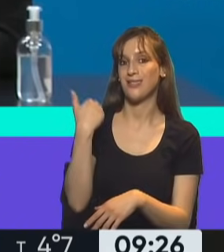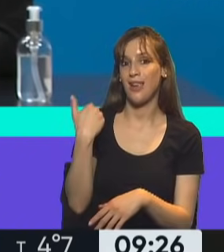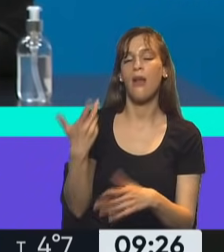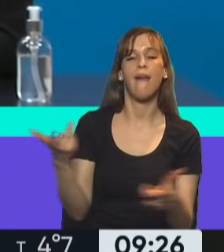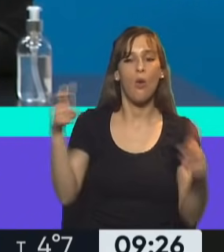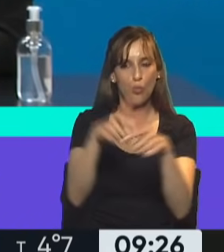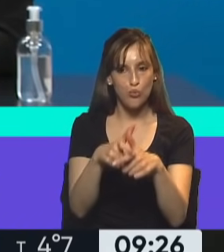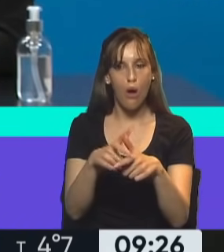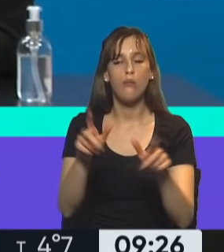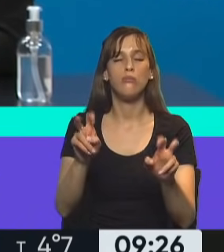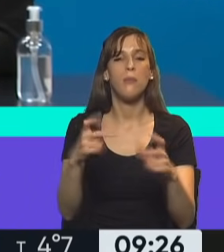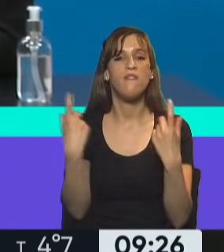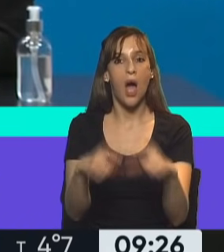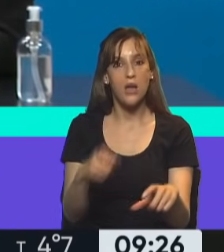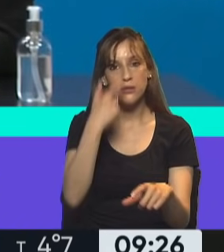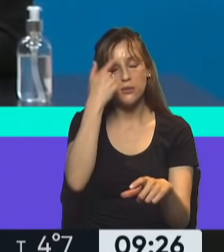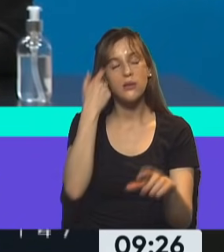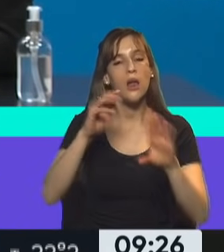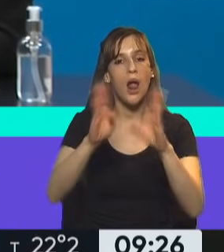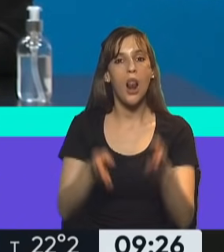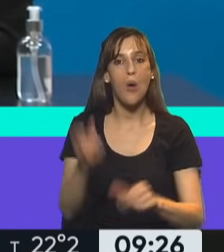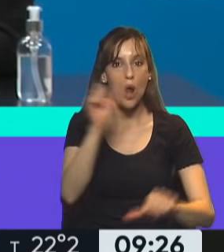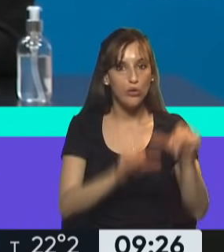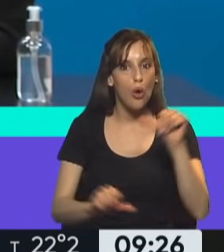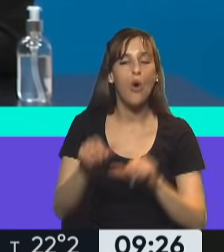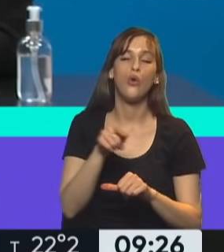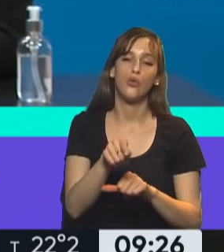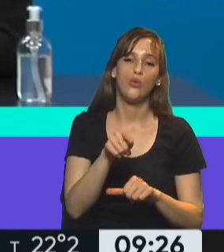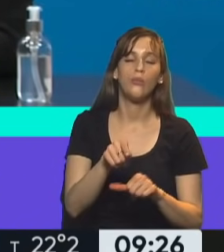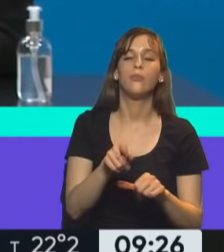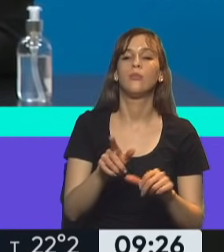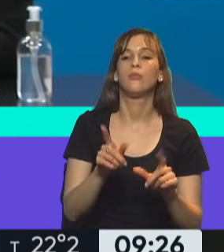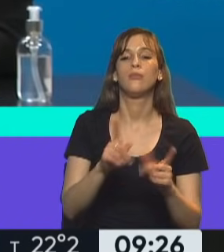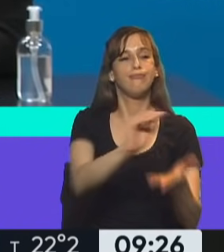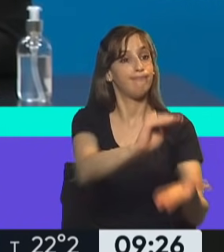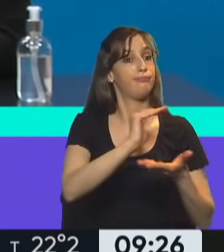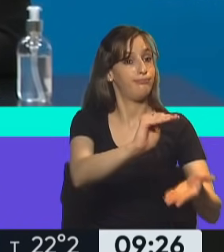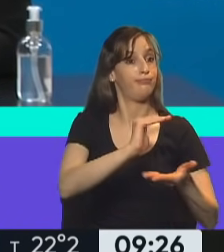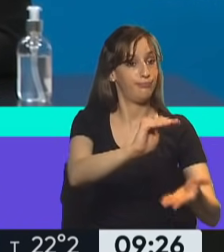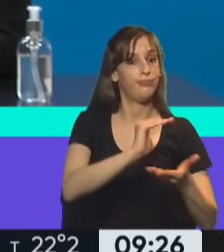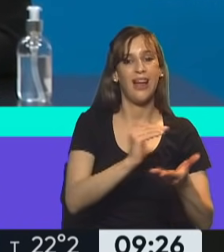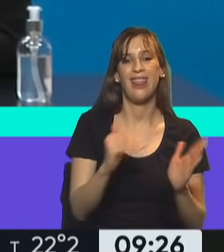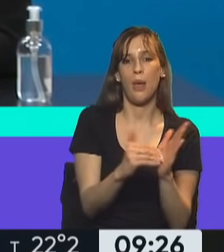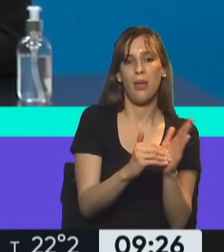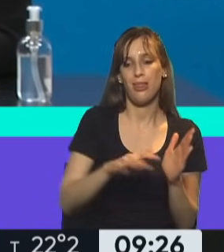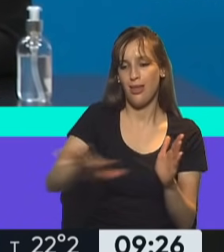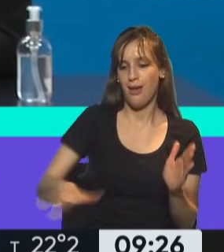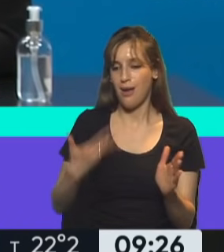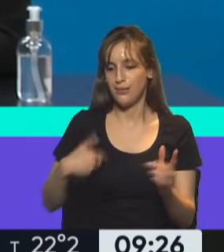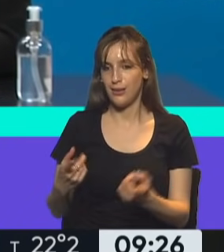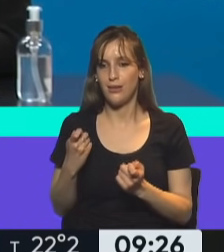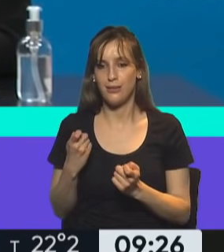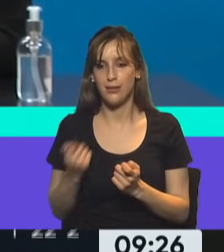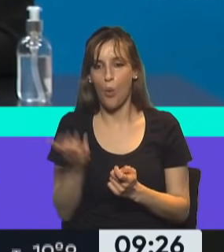y articular las entregas en función de también la demanda del país, así que en contacto muy fluido